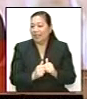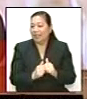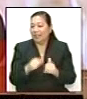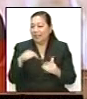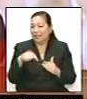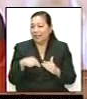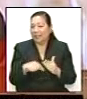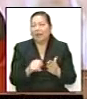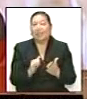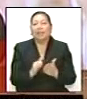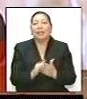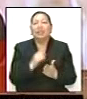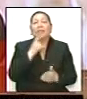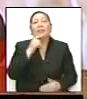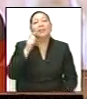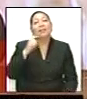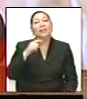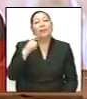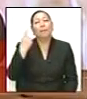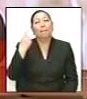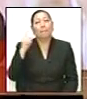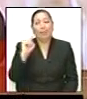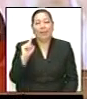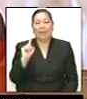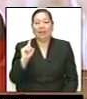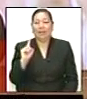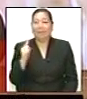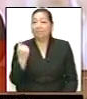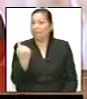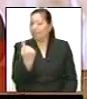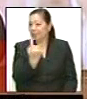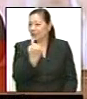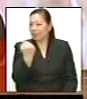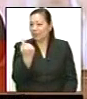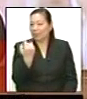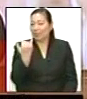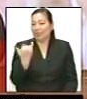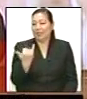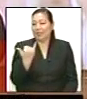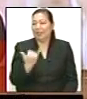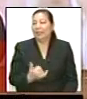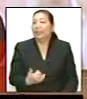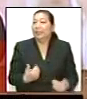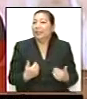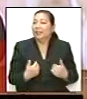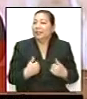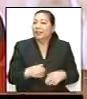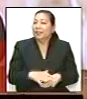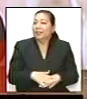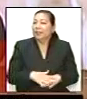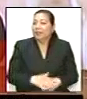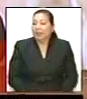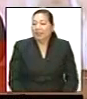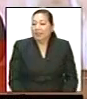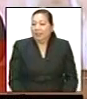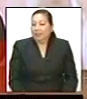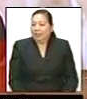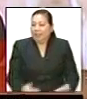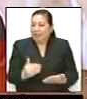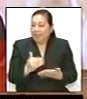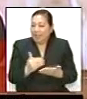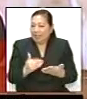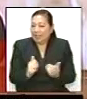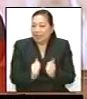fondo, que es necesario para, en primer lugar, eso, tener el gestor que sea el agente